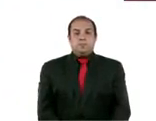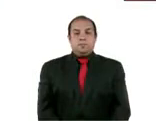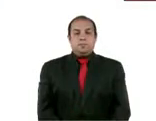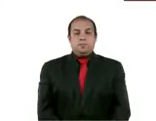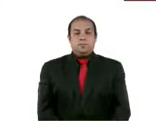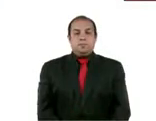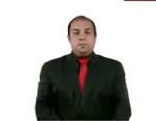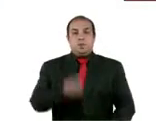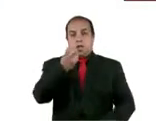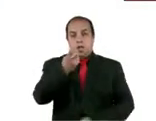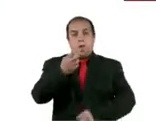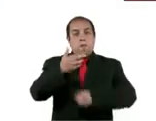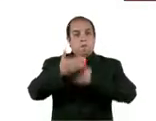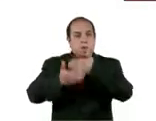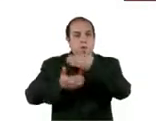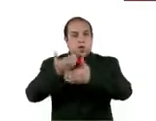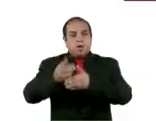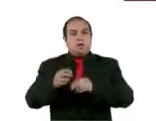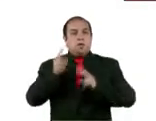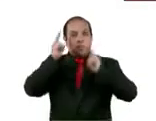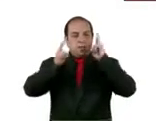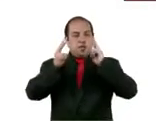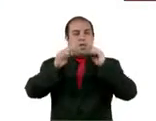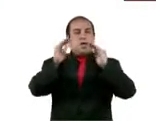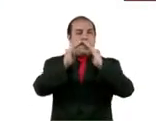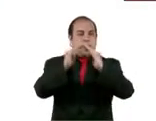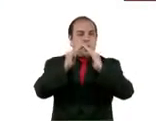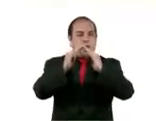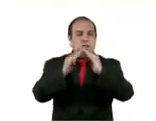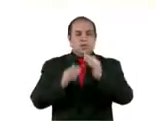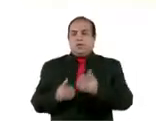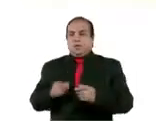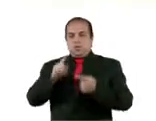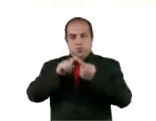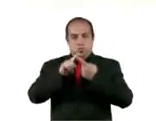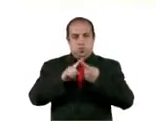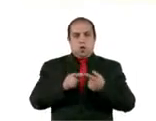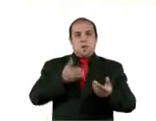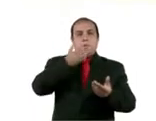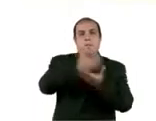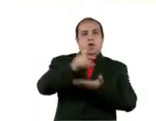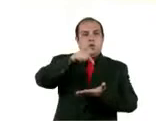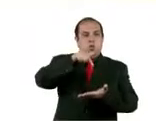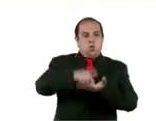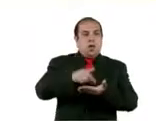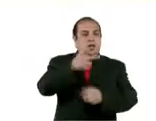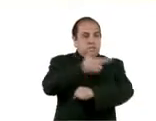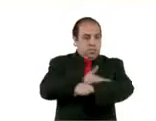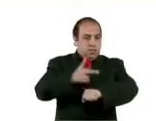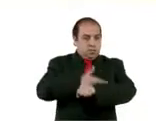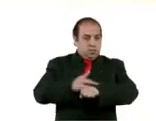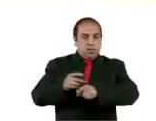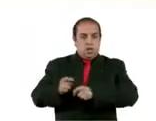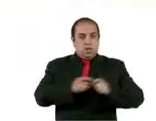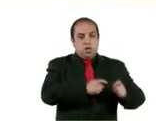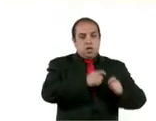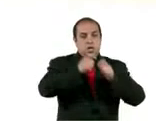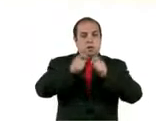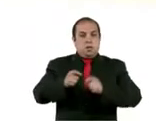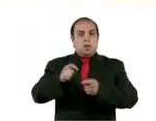pasos de la visita domiciliaria, acudir al módulo a hacer el trámite, llevar la documentación de la persona